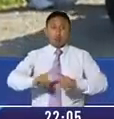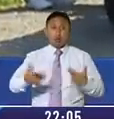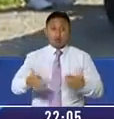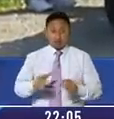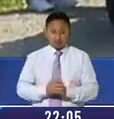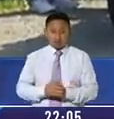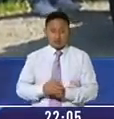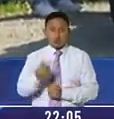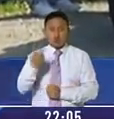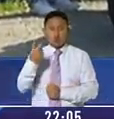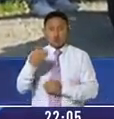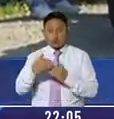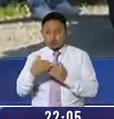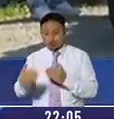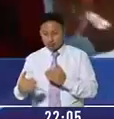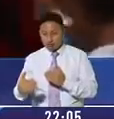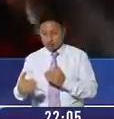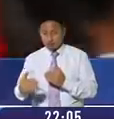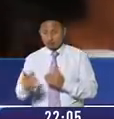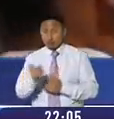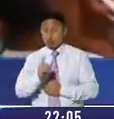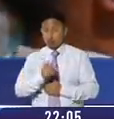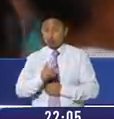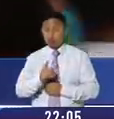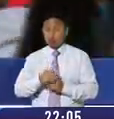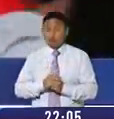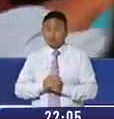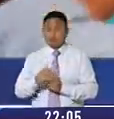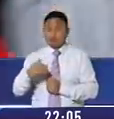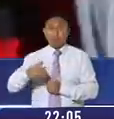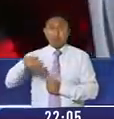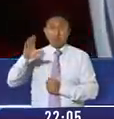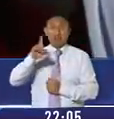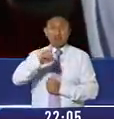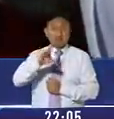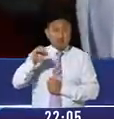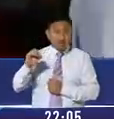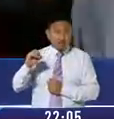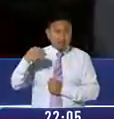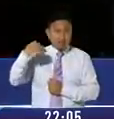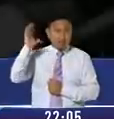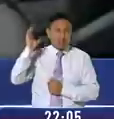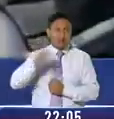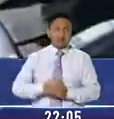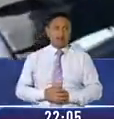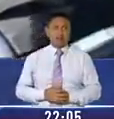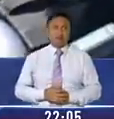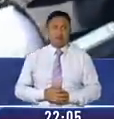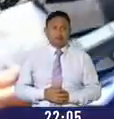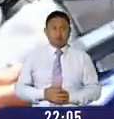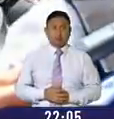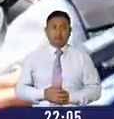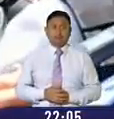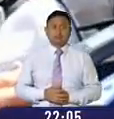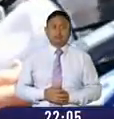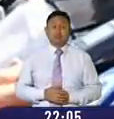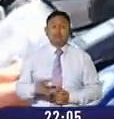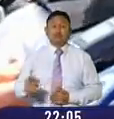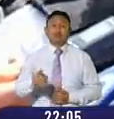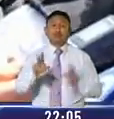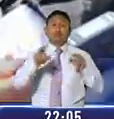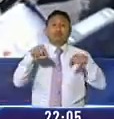confirmó que en realidad eran más de 100 fallecidos. Es que el asunto es que están